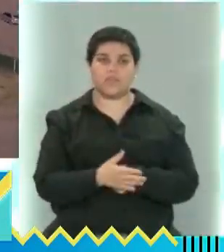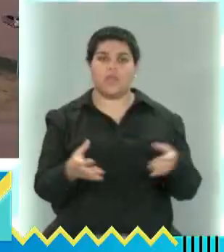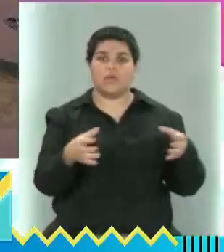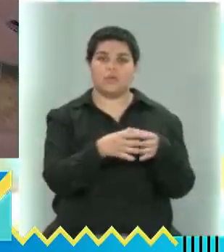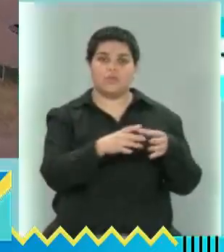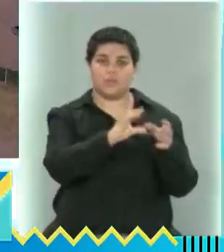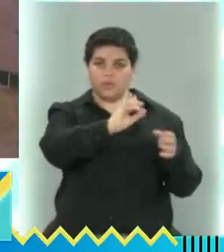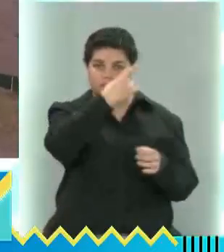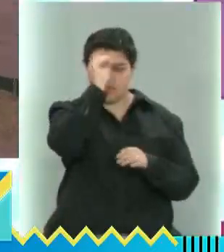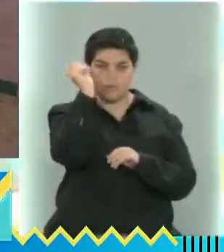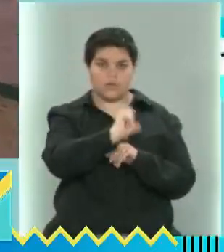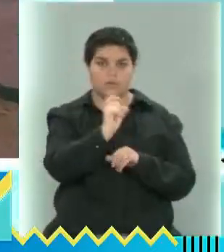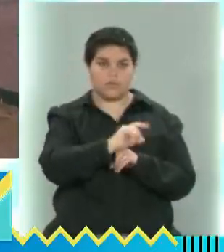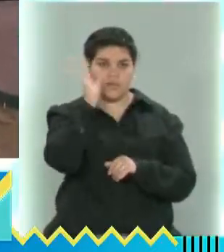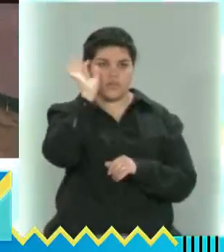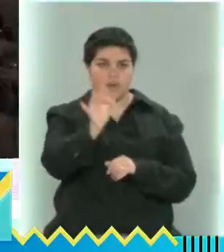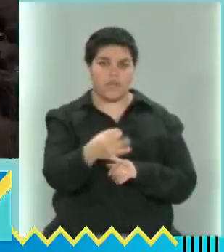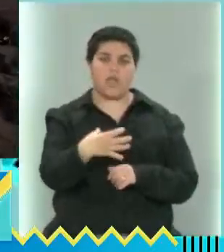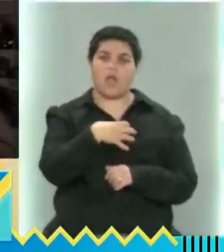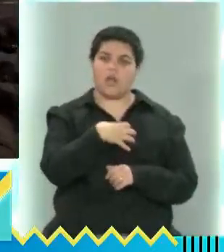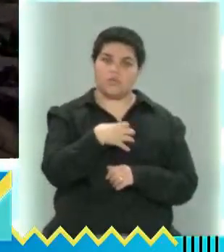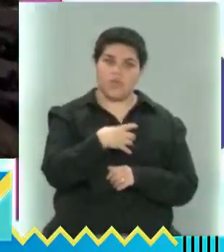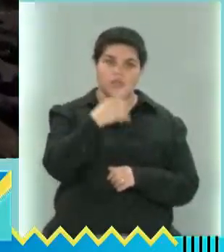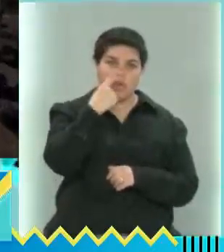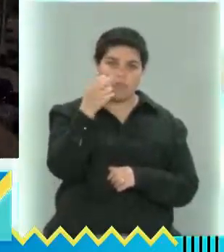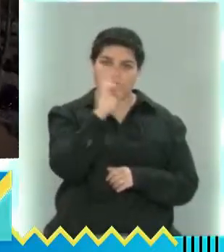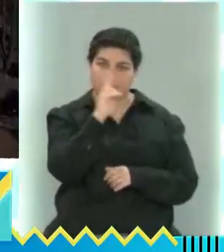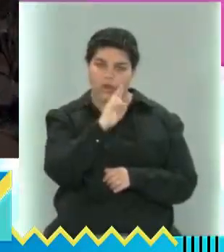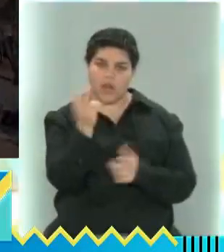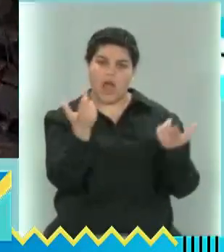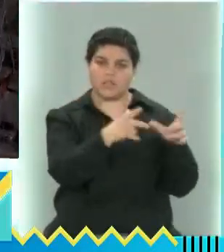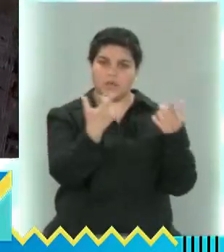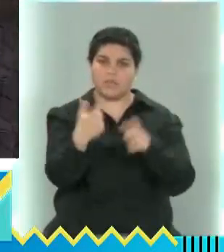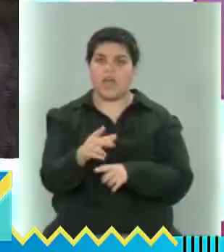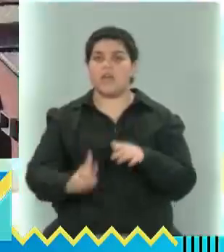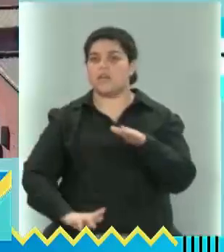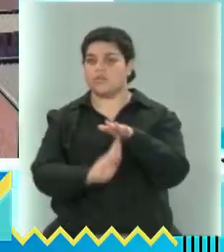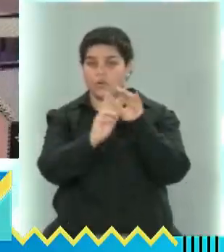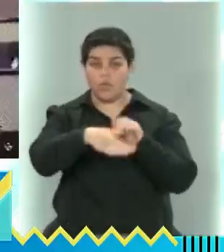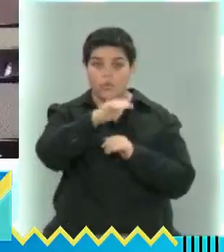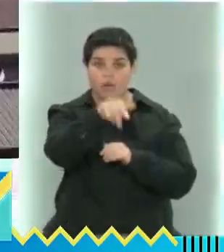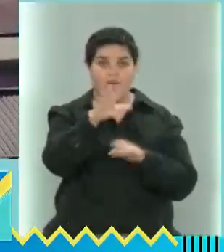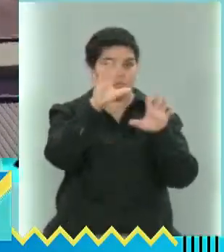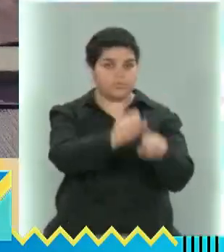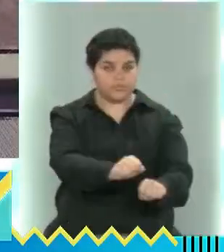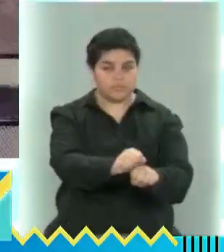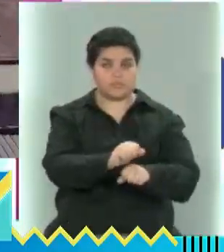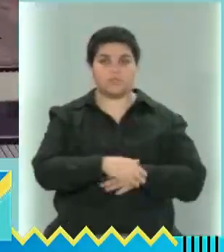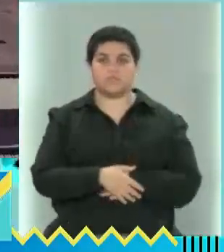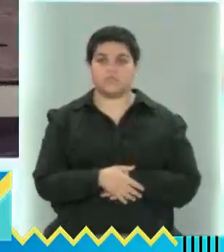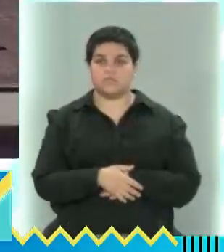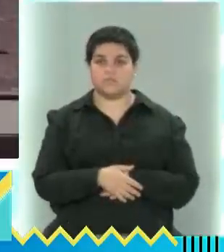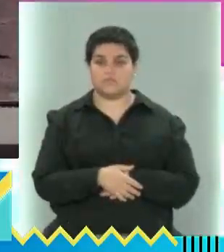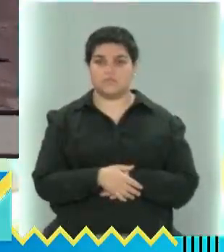que los estudiantes y las estudiantes están en asamblea ahora en el rectorado que sigue tomado,